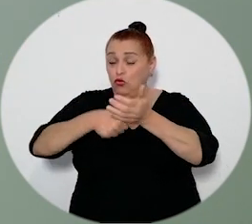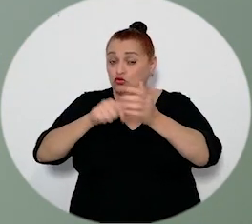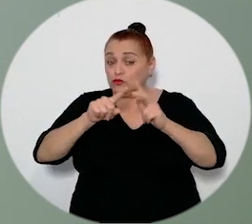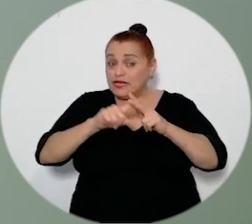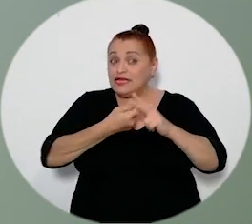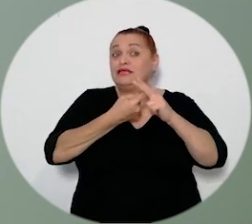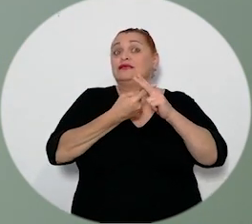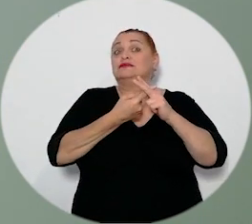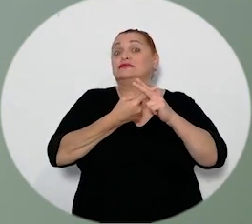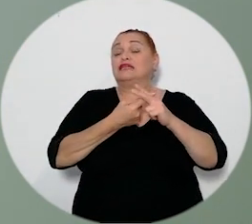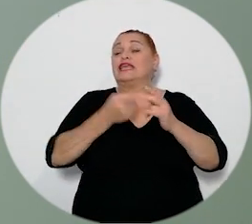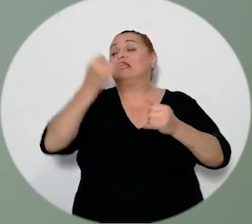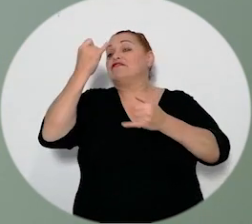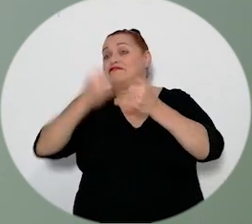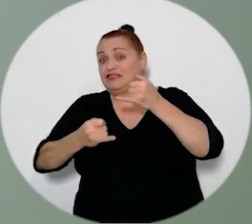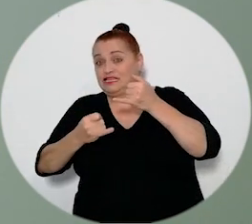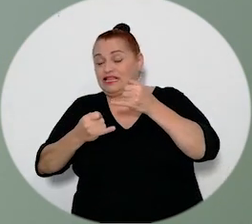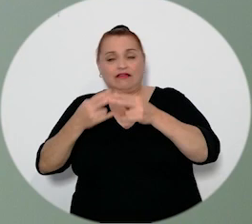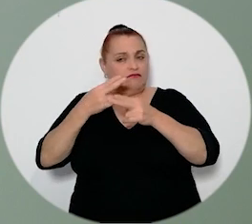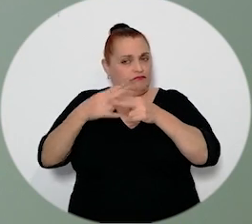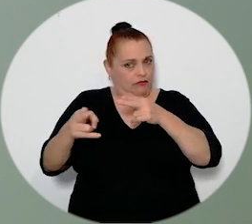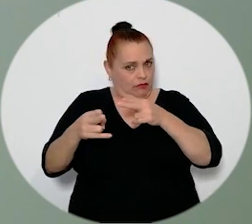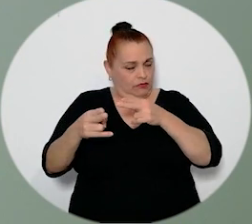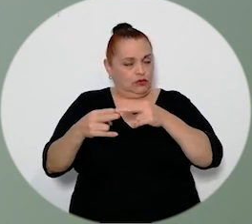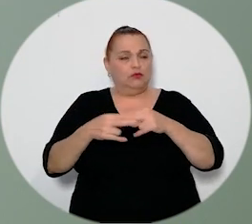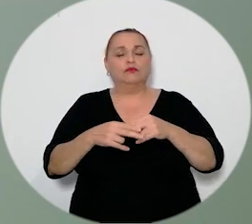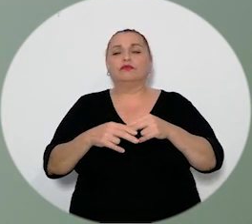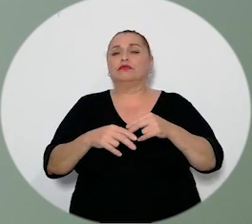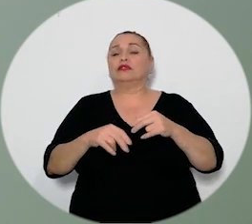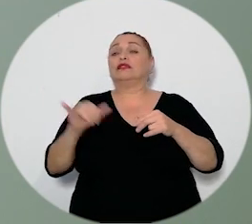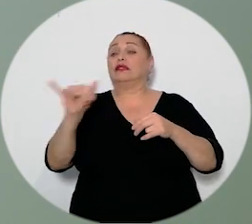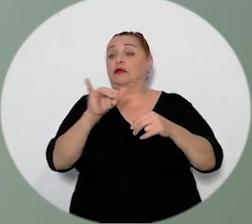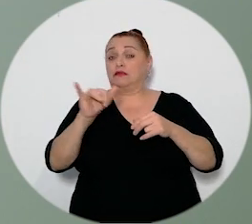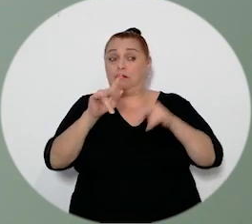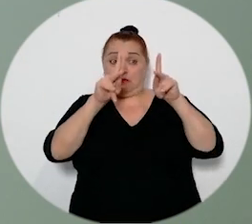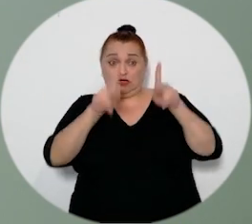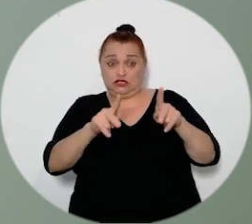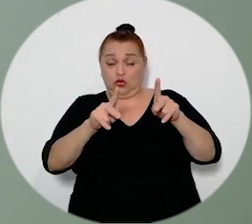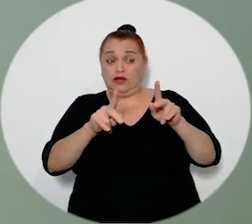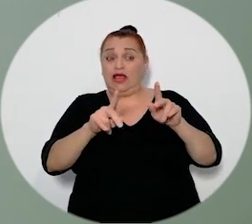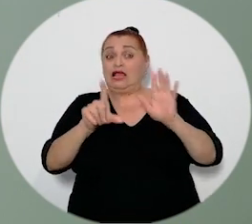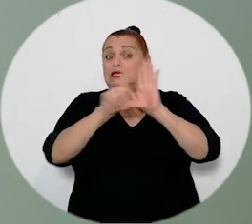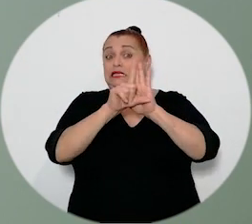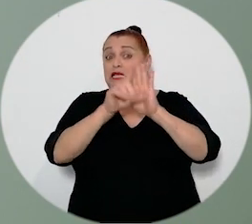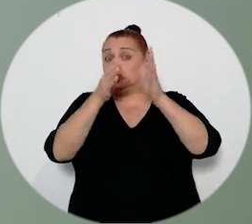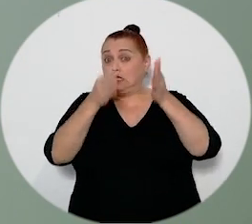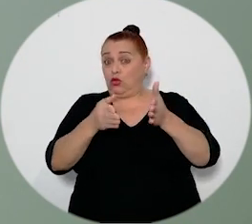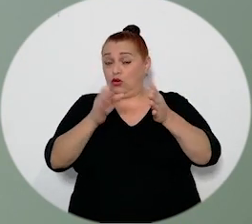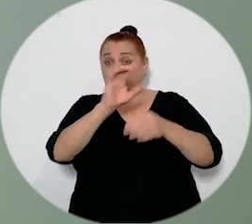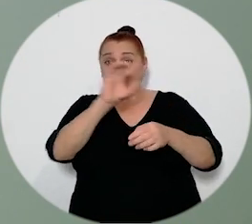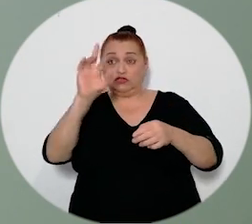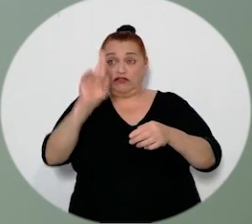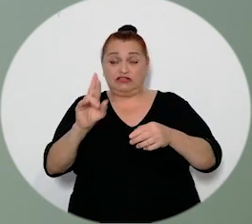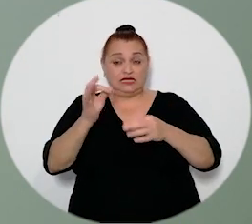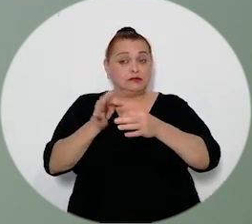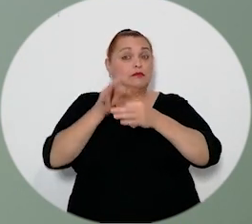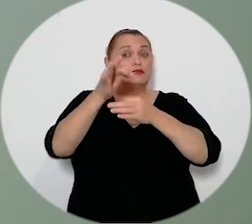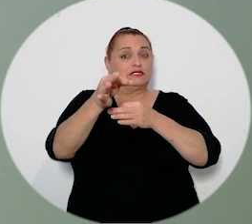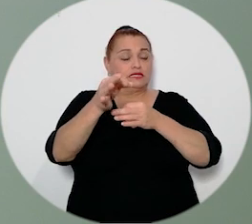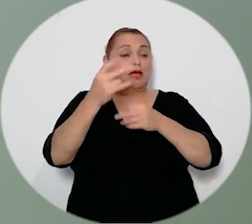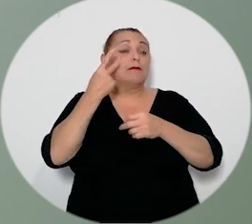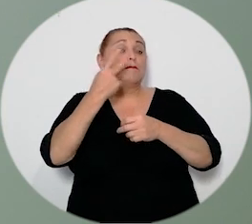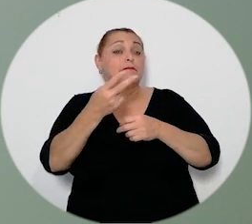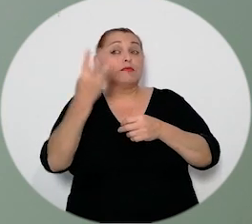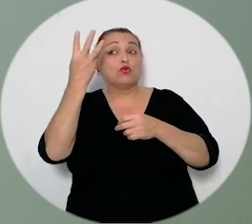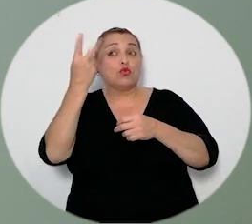habrán de iniciarse y por ende concluirse a la brevedad. En sintonía, la persona legisladora costarricense dio un paso más allá, al